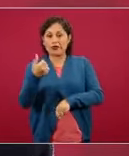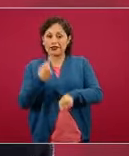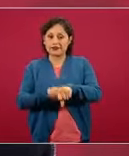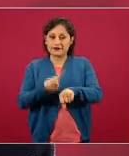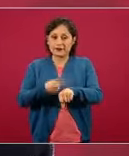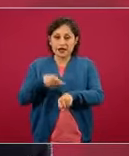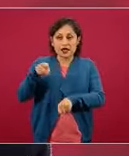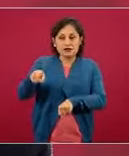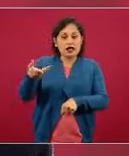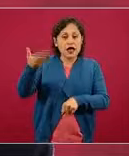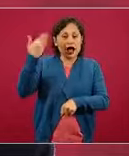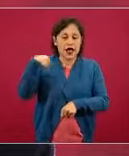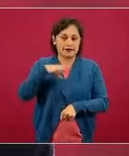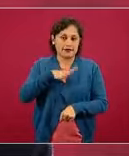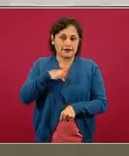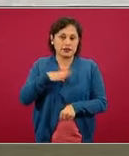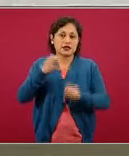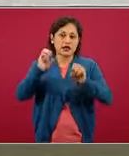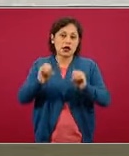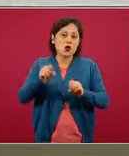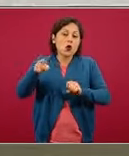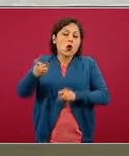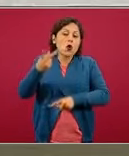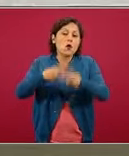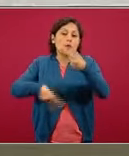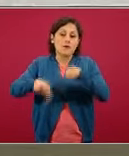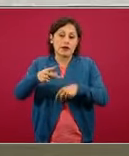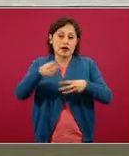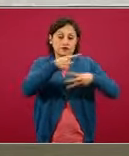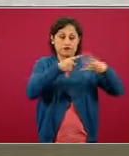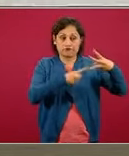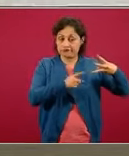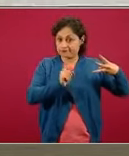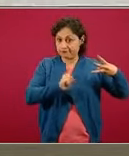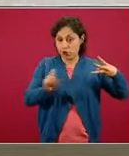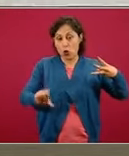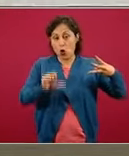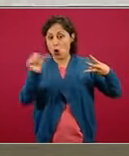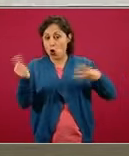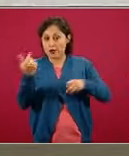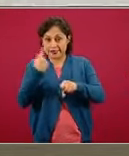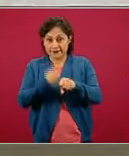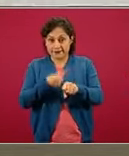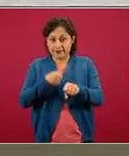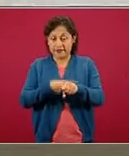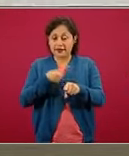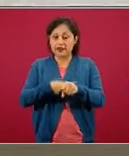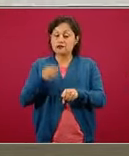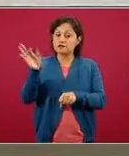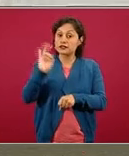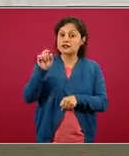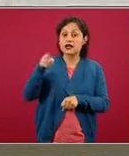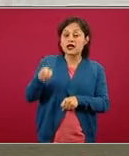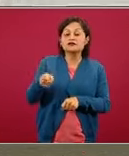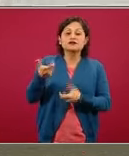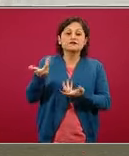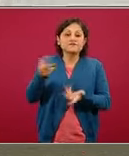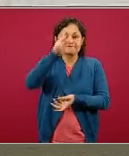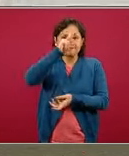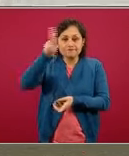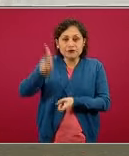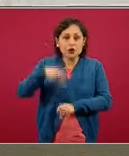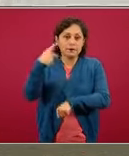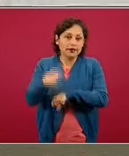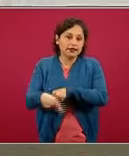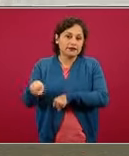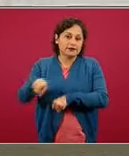defunción, que no necesariamente participan de estas 3 causas que acabamos de mencionar, pero que pudieran haber contribuido. Y aquí es donde muchas veces